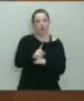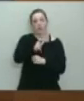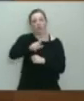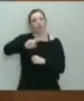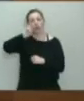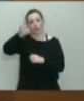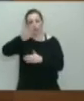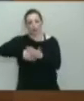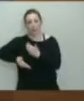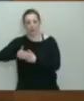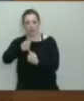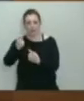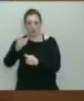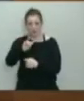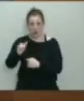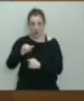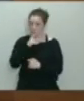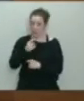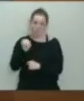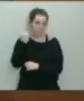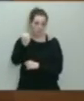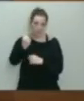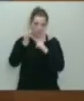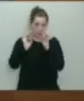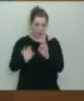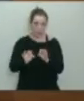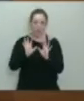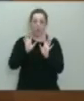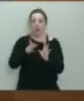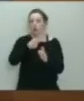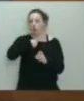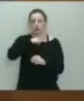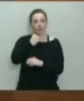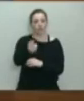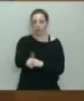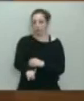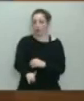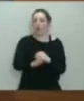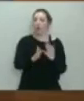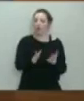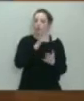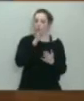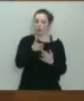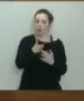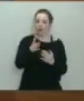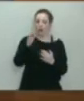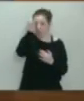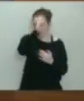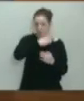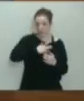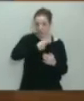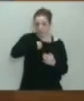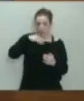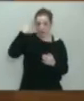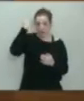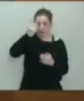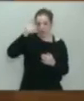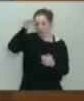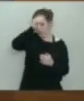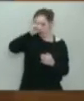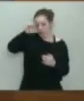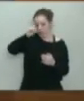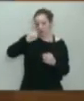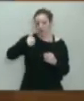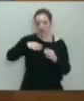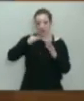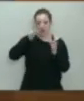colaboradores necesarios que le van a dar esa cobertura, pero desde luego nosotros no. Esa será la posición. Yo creo que es una posición suficientemente